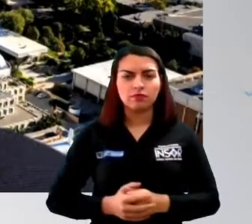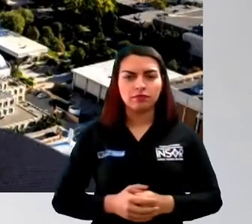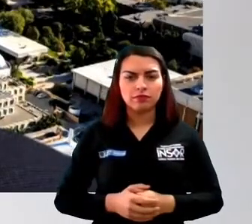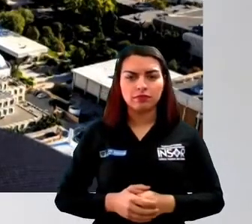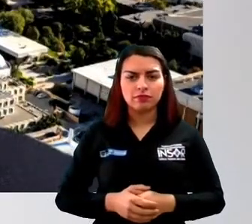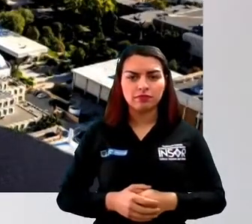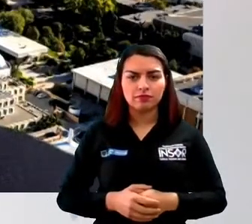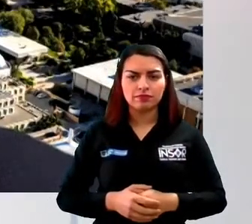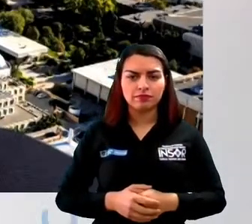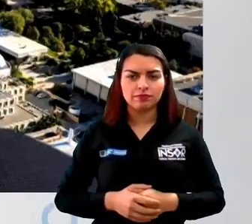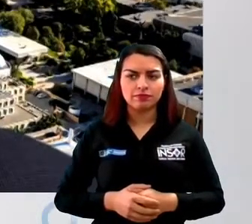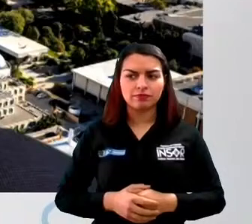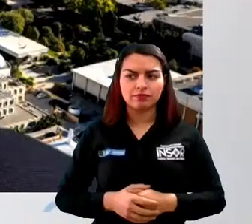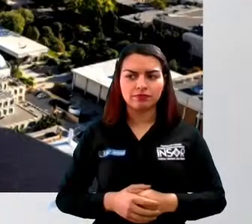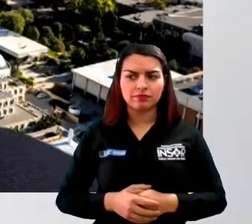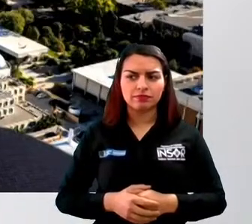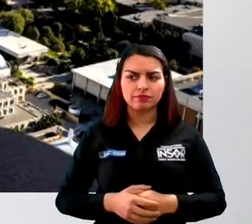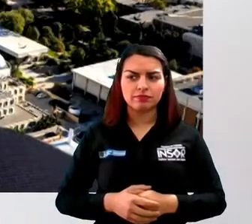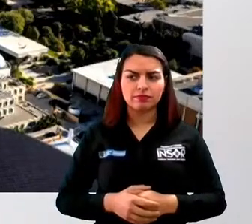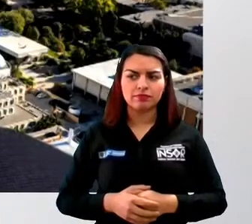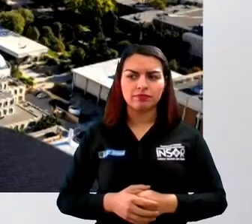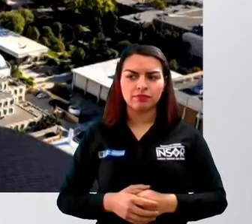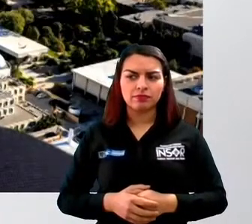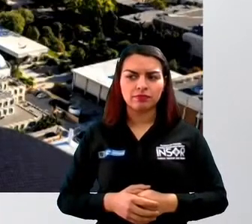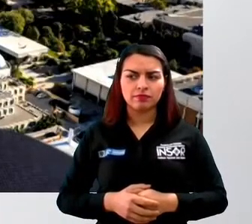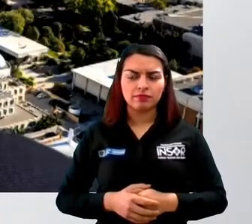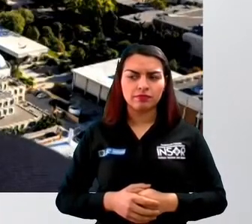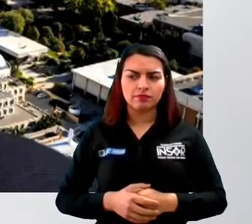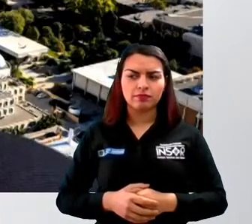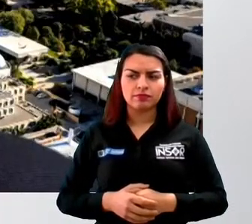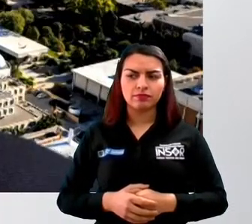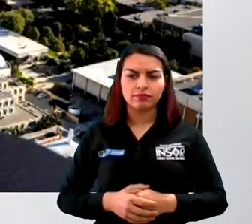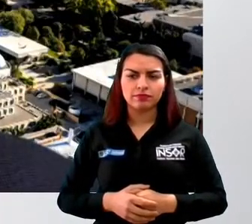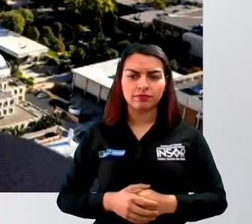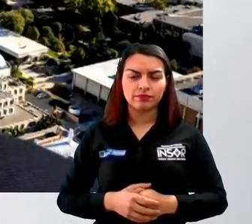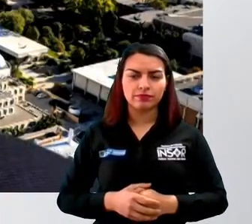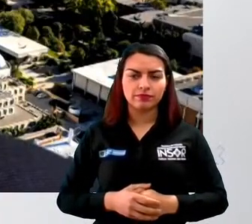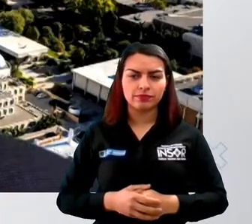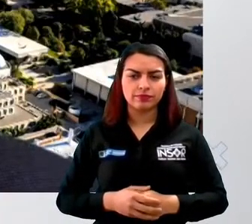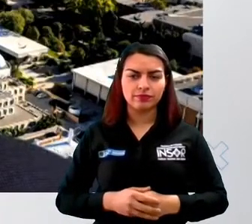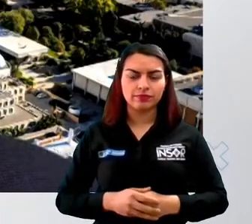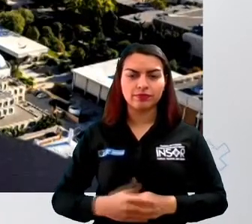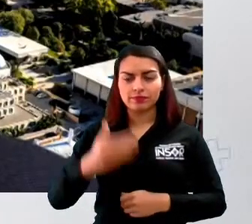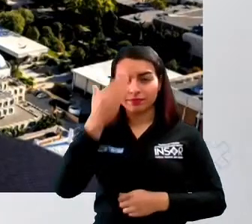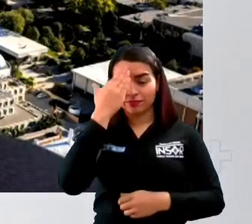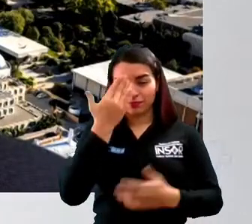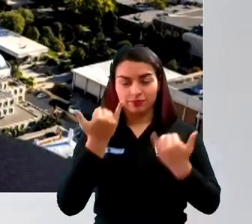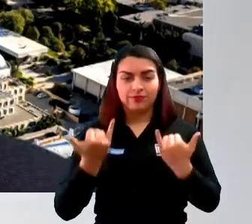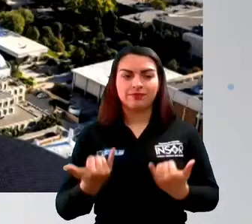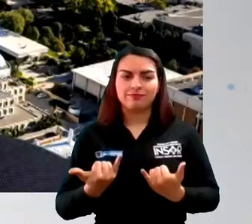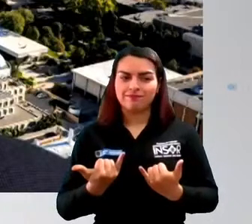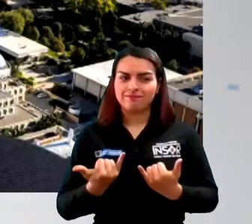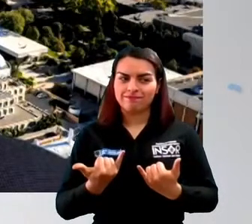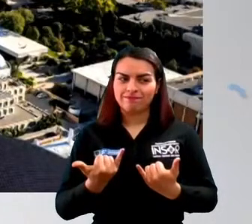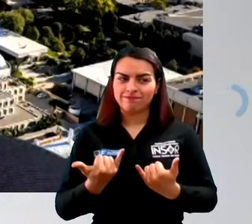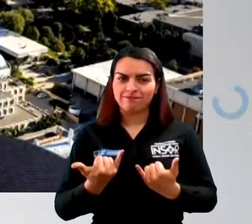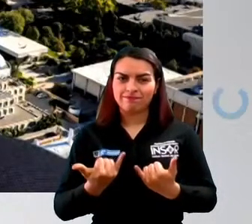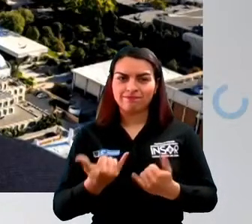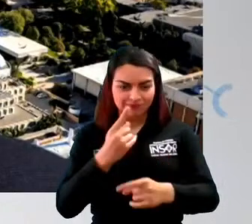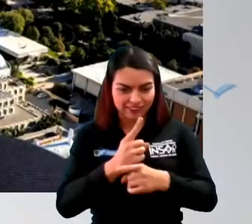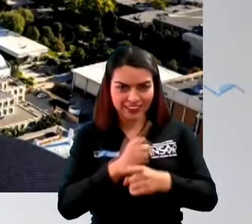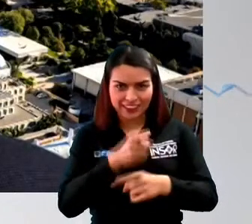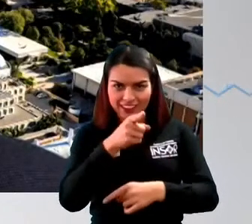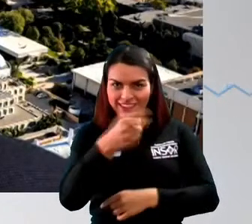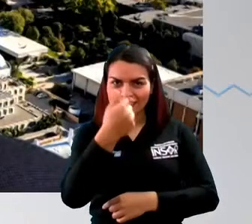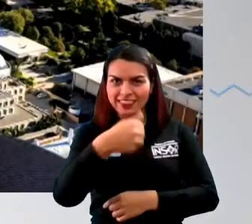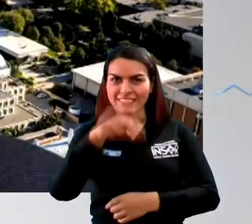Charles, y me alegra mucho que lo haya traído a colación, porque justamente las 18 universidades